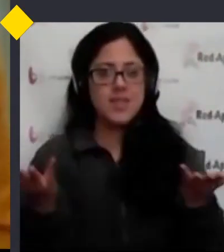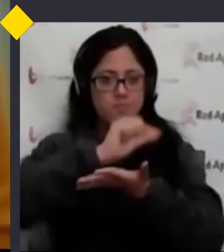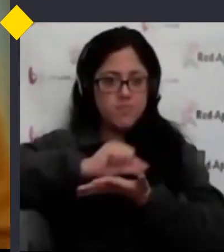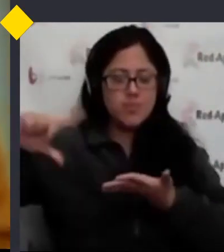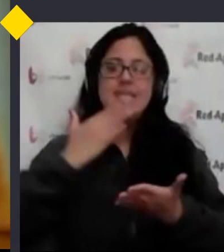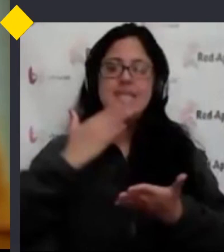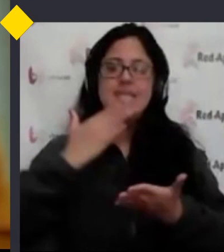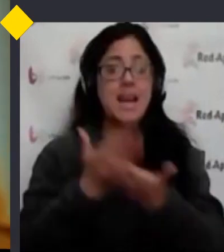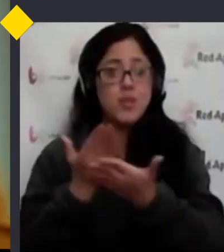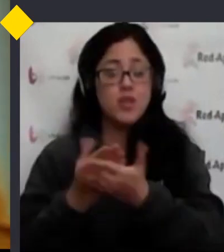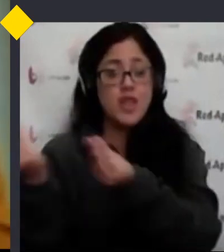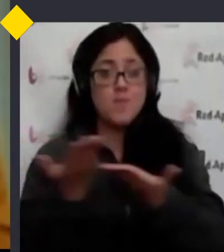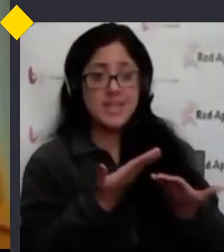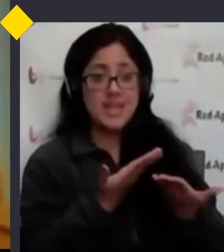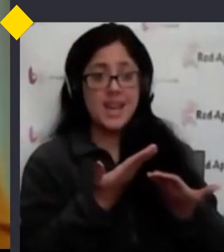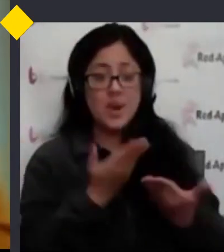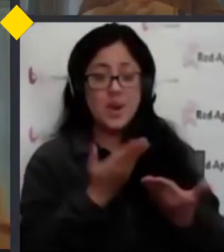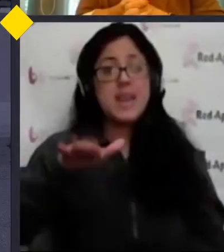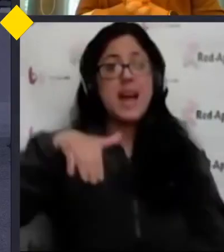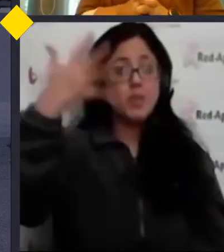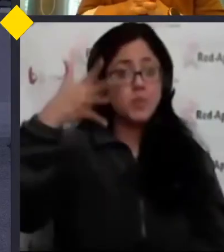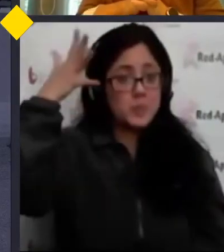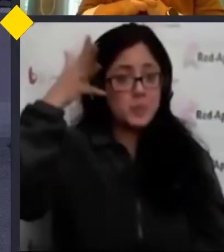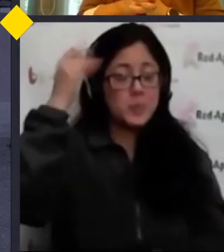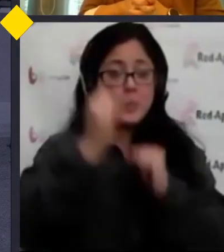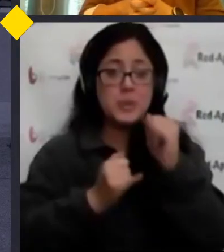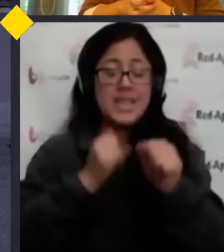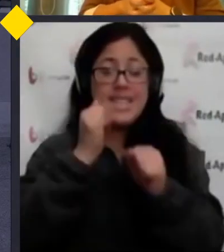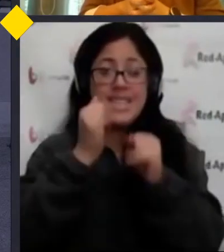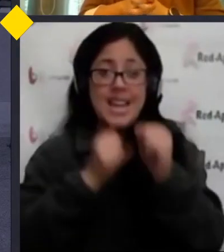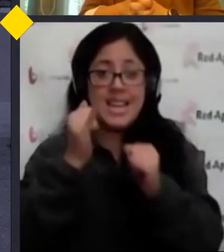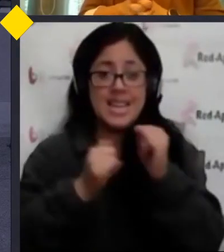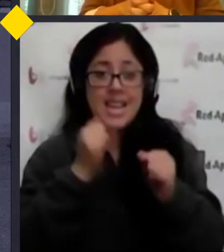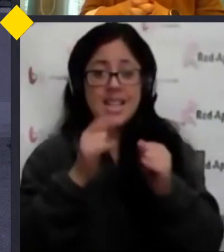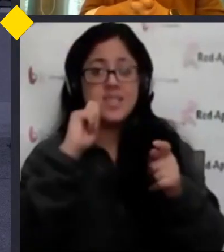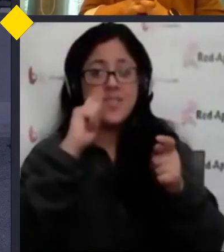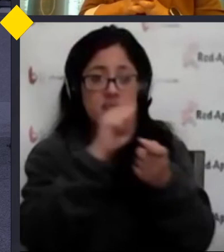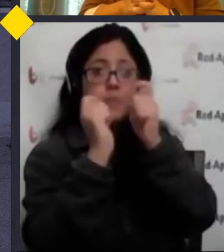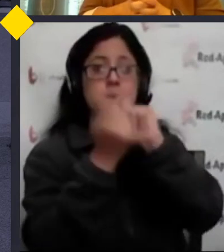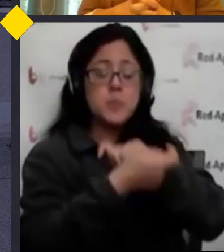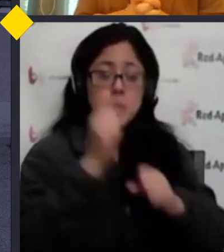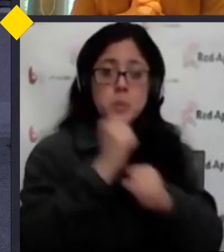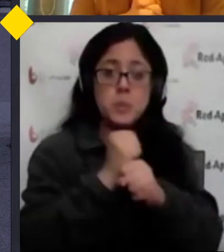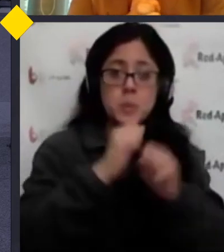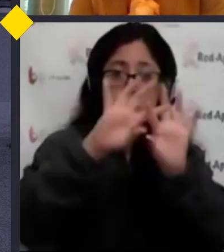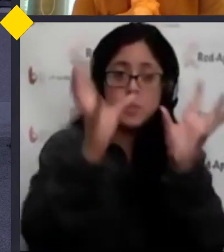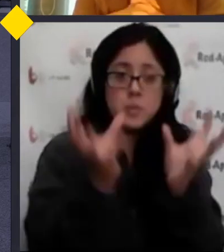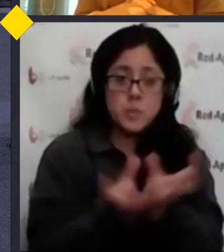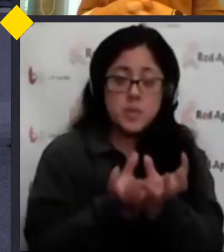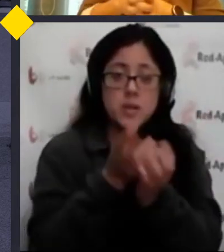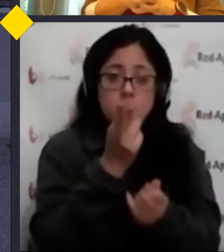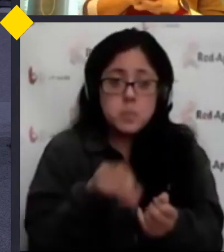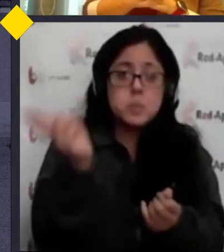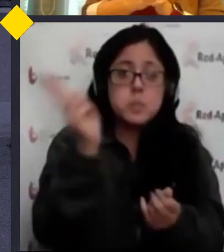de dejarlos invitados para el siguiente webcast de Iguay, que se mantendrá y cambiará en el mundo laboral para el retorno a la oficina,